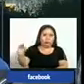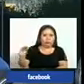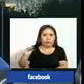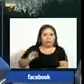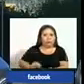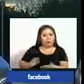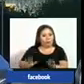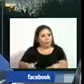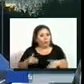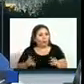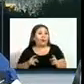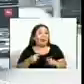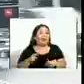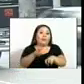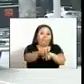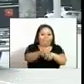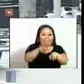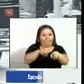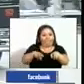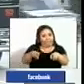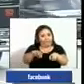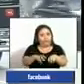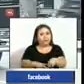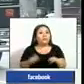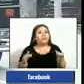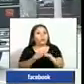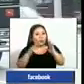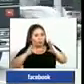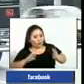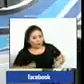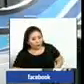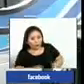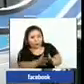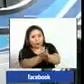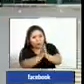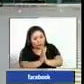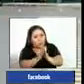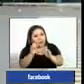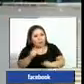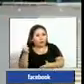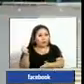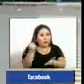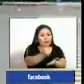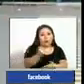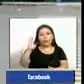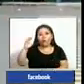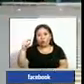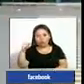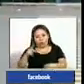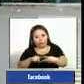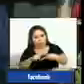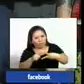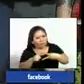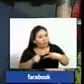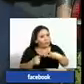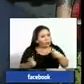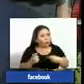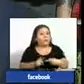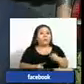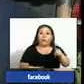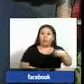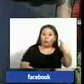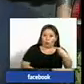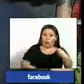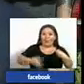tema de distanciamiento social. El gobierno ha solicitado la aprobación del subsidio bajo dos condiciones. Uno, que se